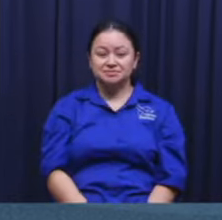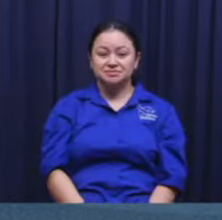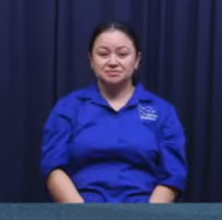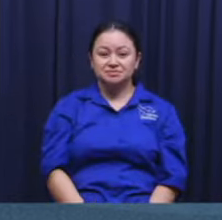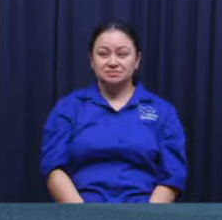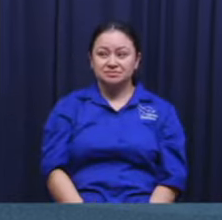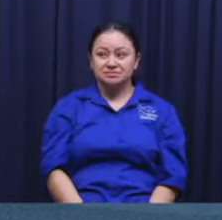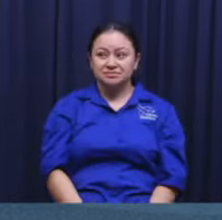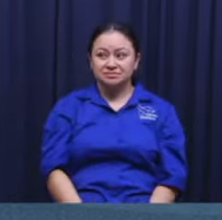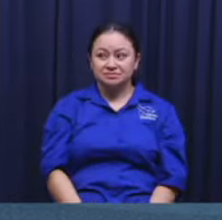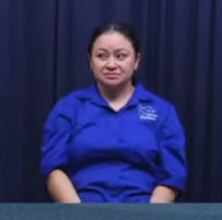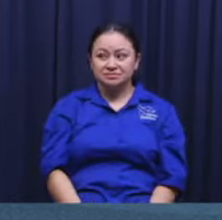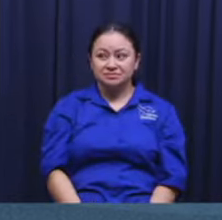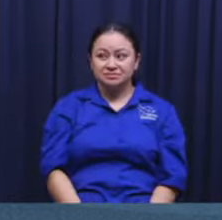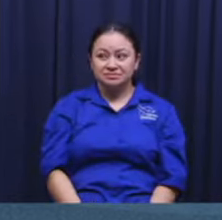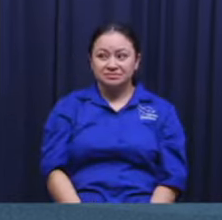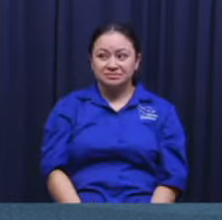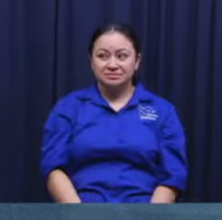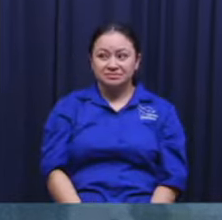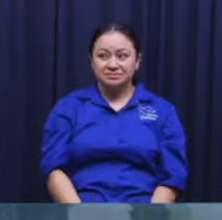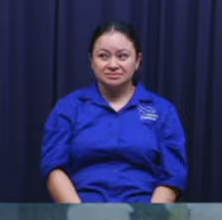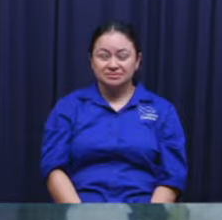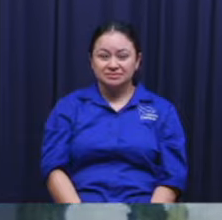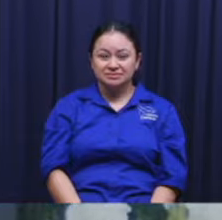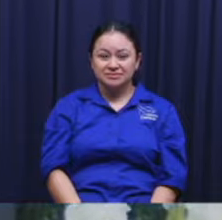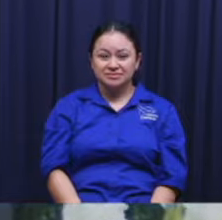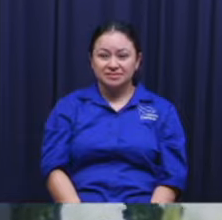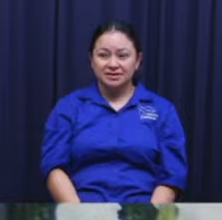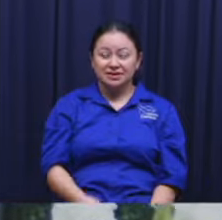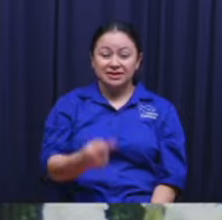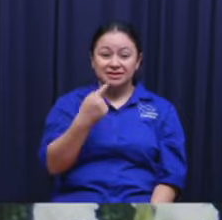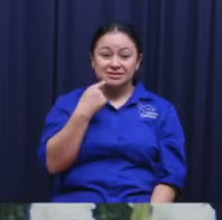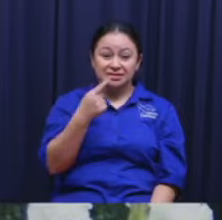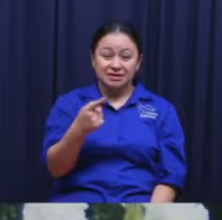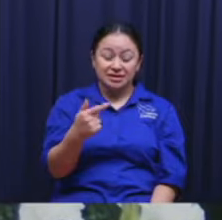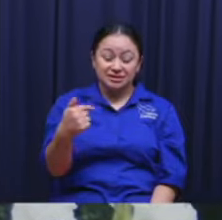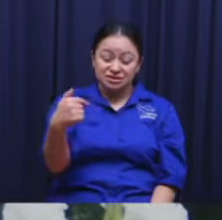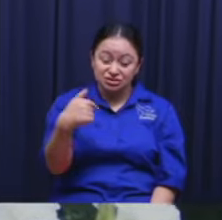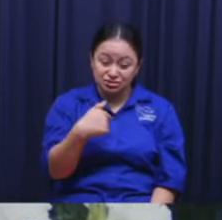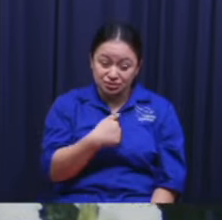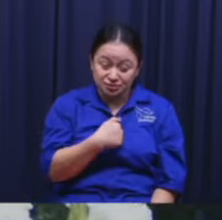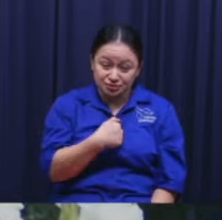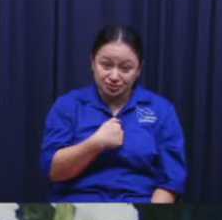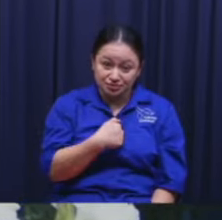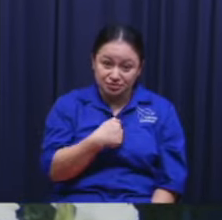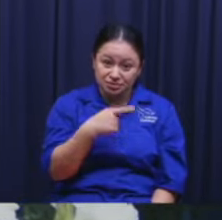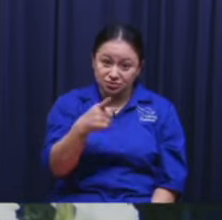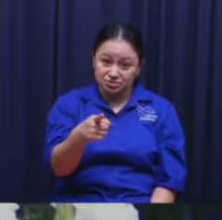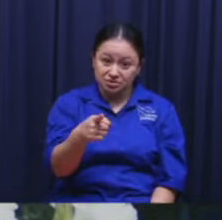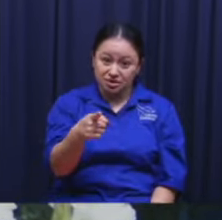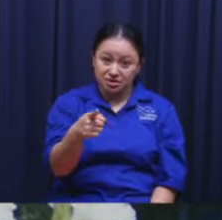Y le dije todo lo anterior para decirle que ni su servidor ni usted somos superiores a Tomás.